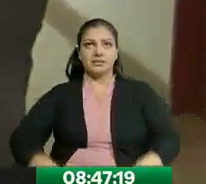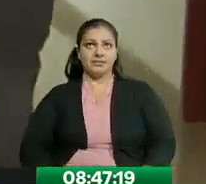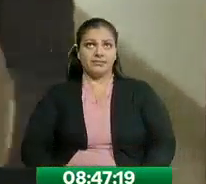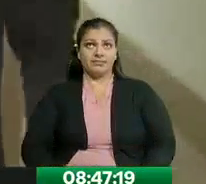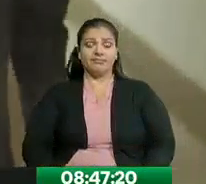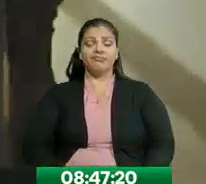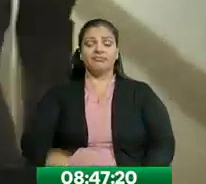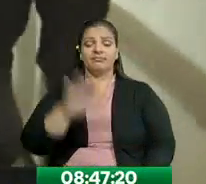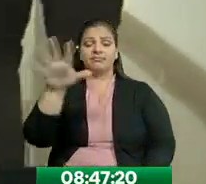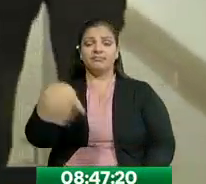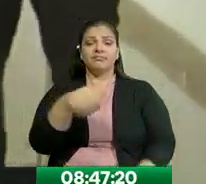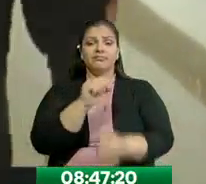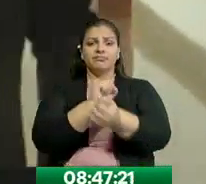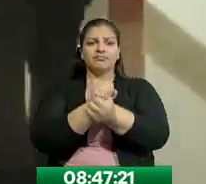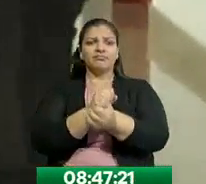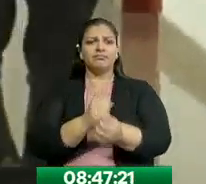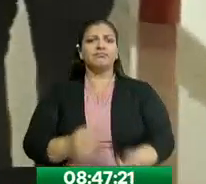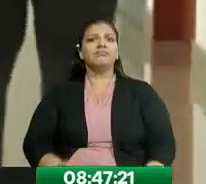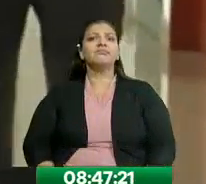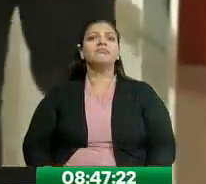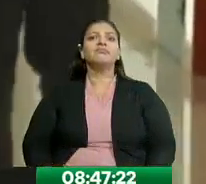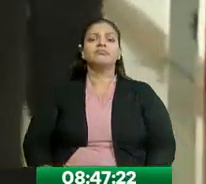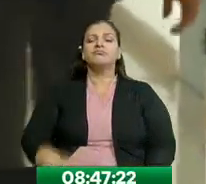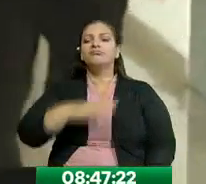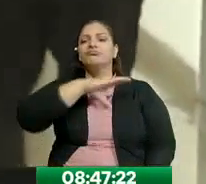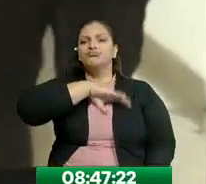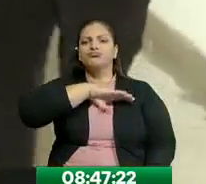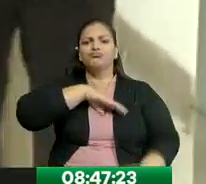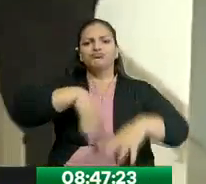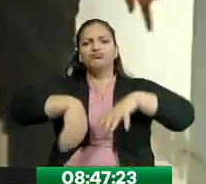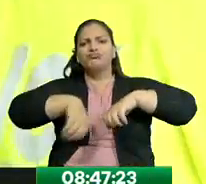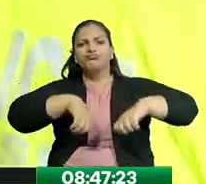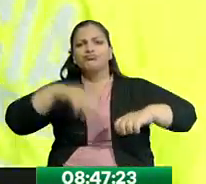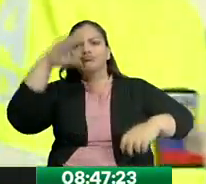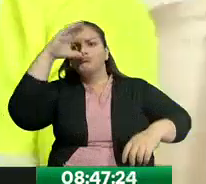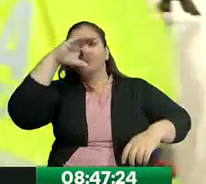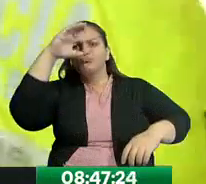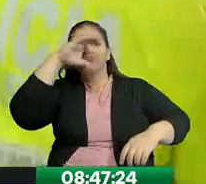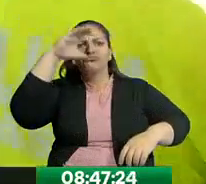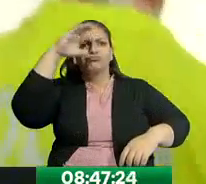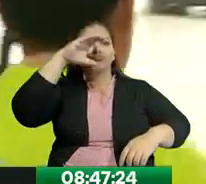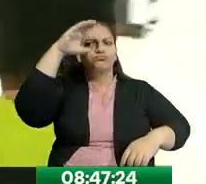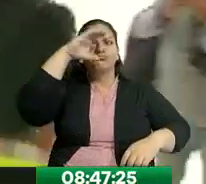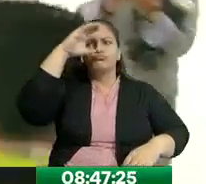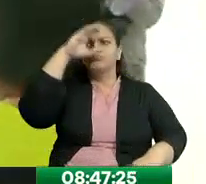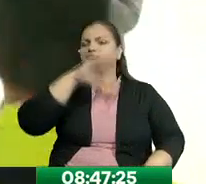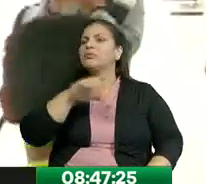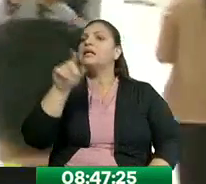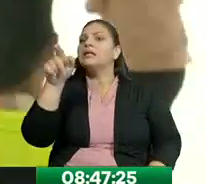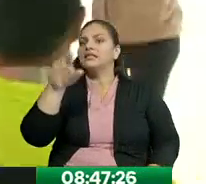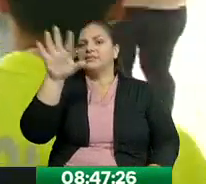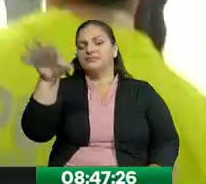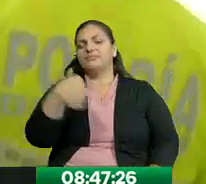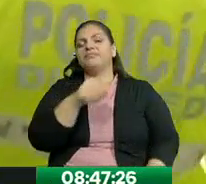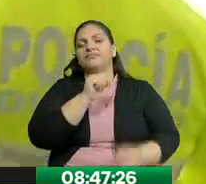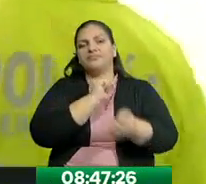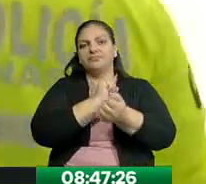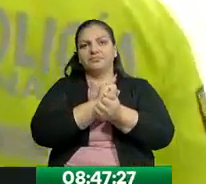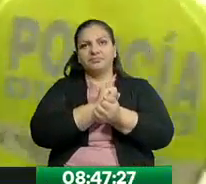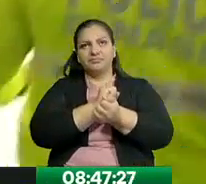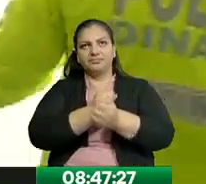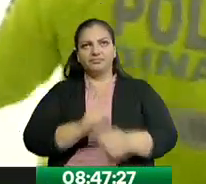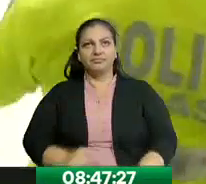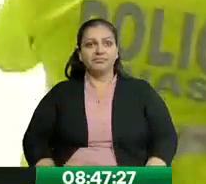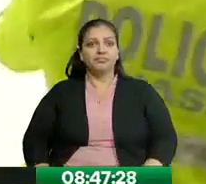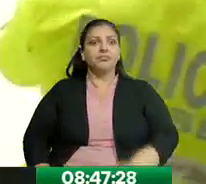policía nacional es por ello que implementaron un operativo en el sur de la ciudad en donde lo encontraron junto a diez